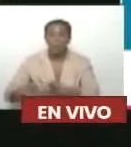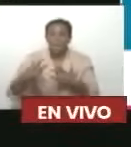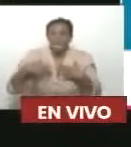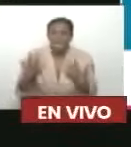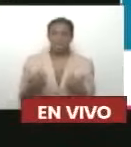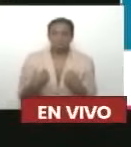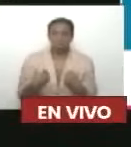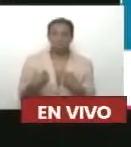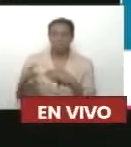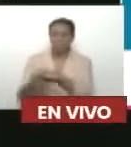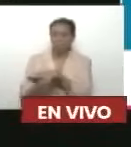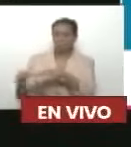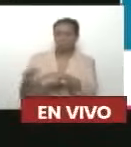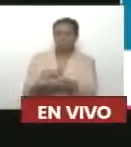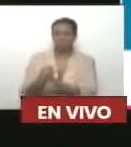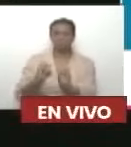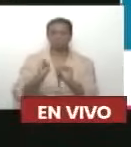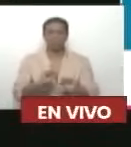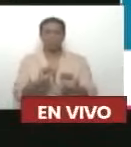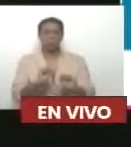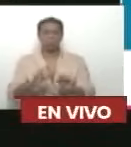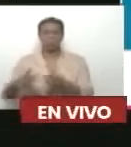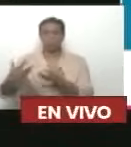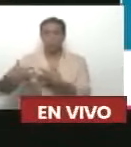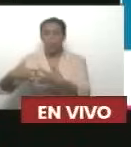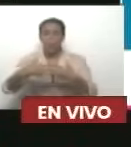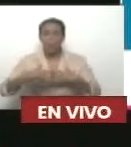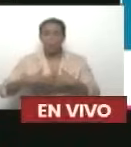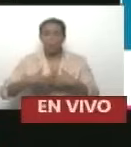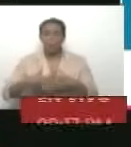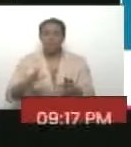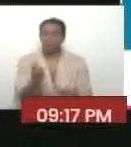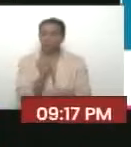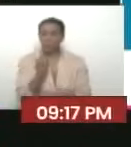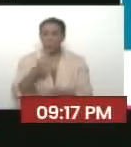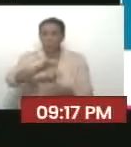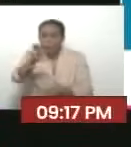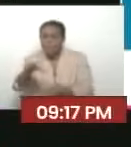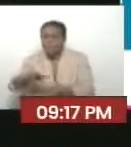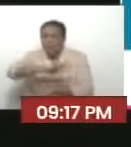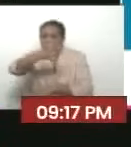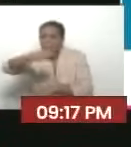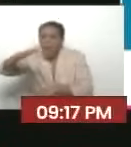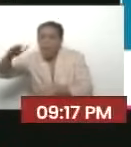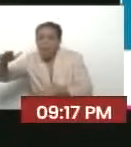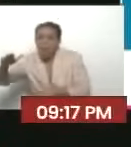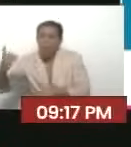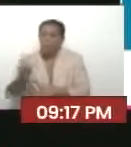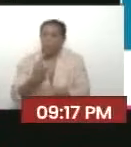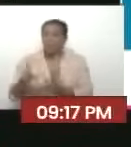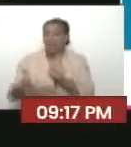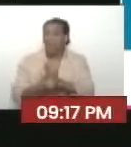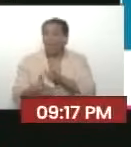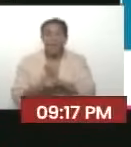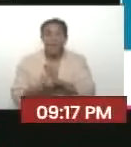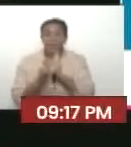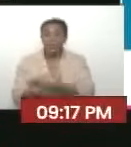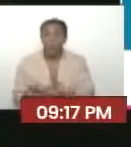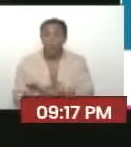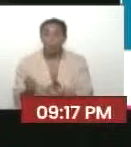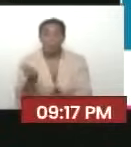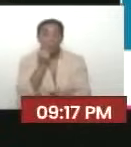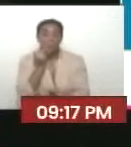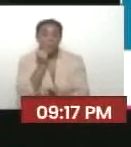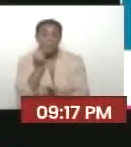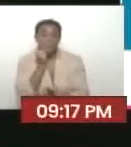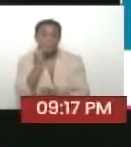pretensión de Guyana de disponer unilateralmente de un mar pendiente por delimitar de manera ilegal y en violación al